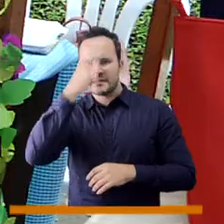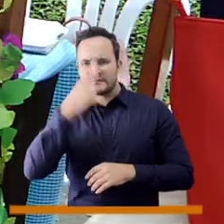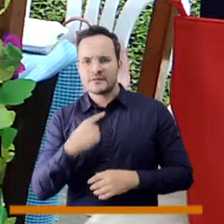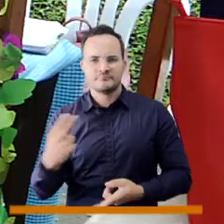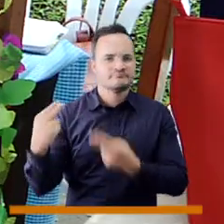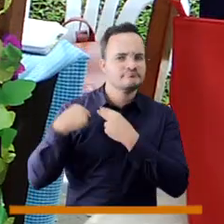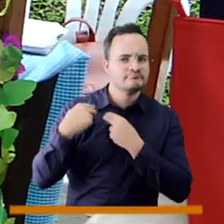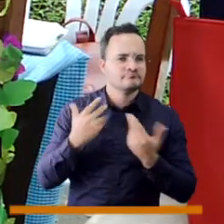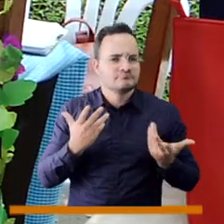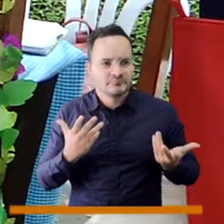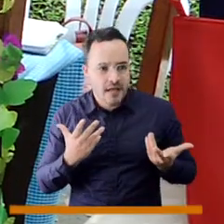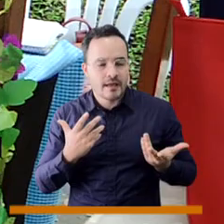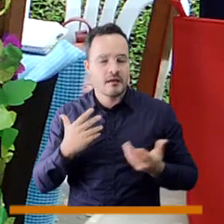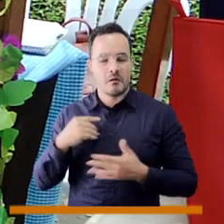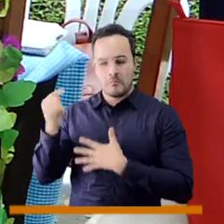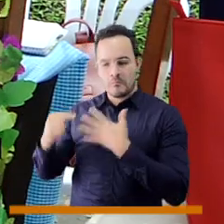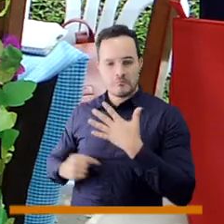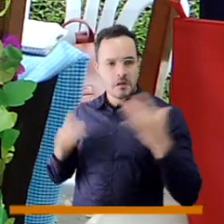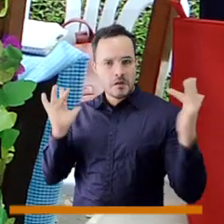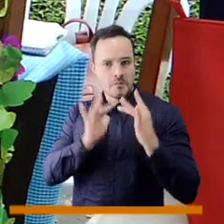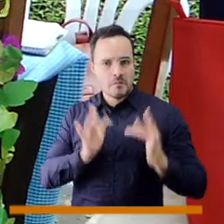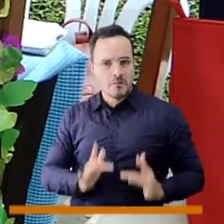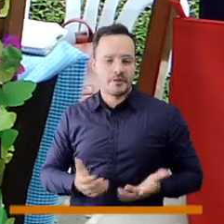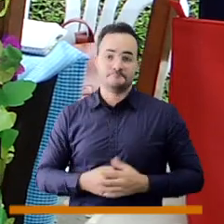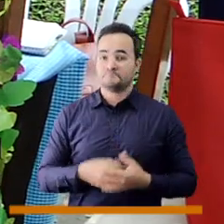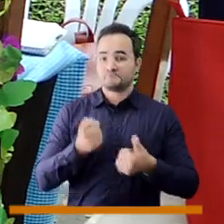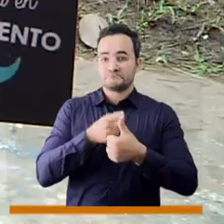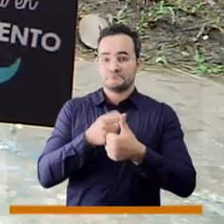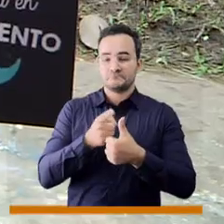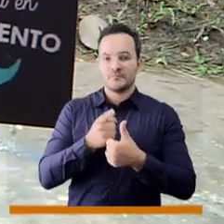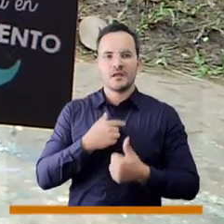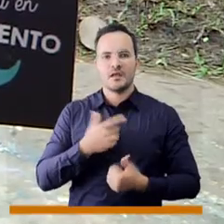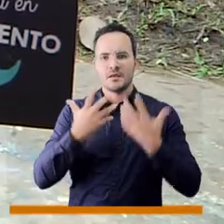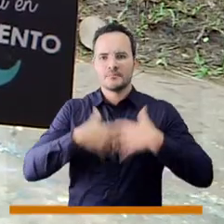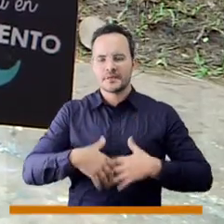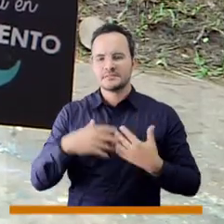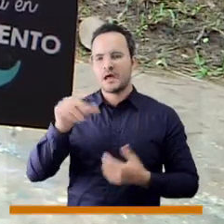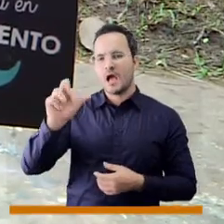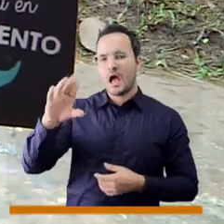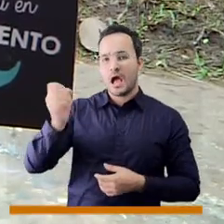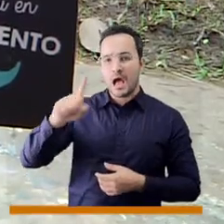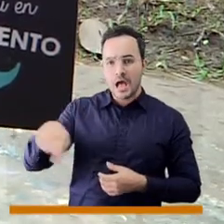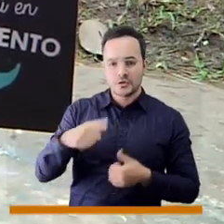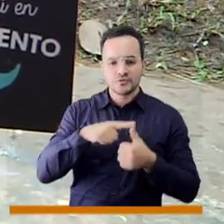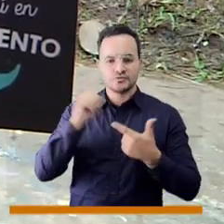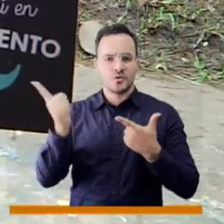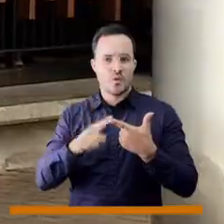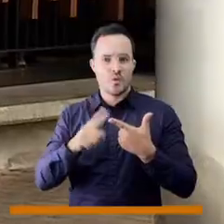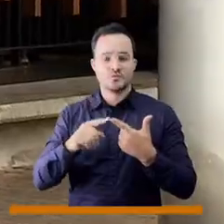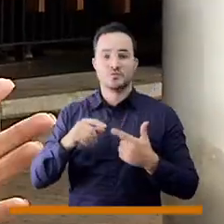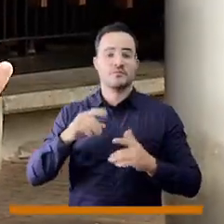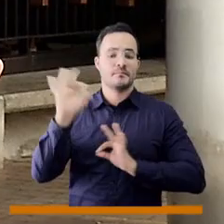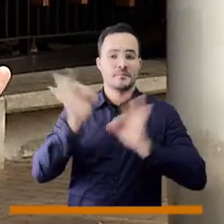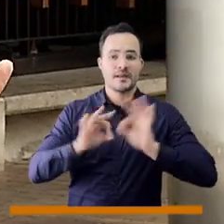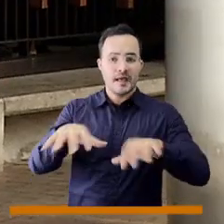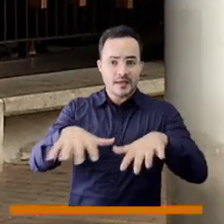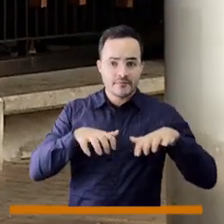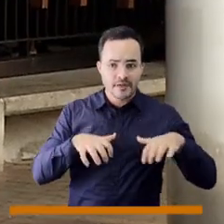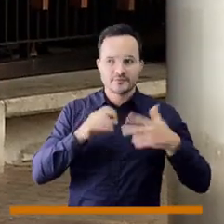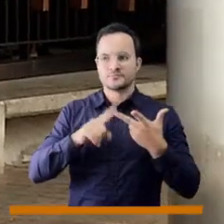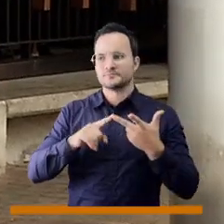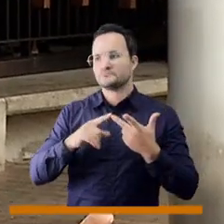llenar fácilmente con nuestros públicos. Tenemos empresas como Semped, Aros, de protocolos de eventos, de servicios, son